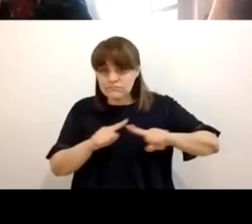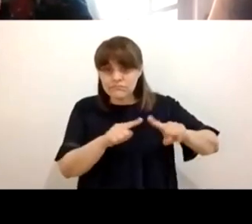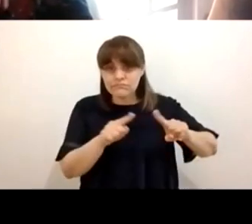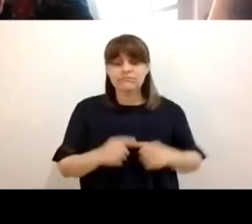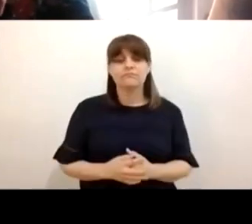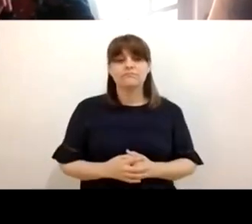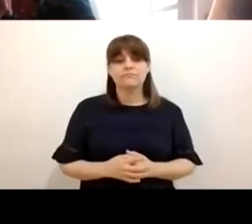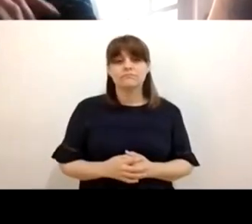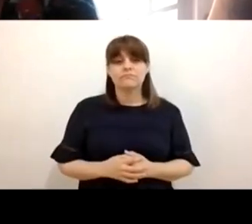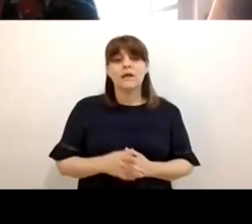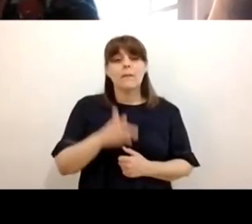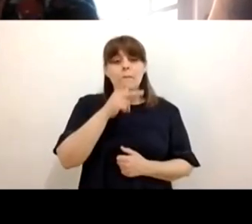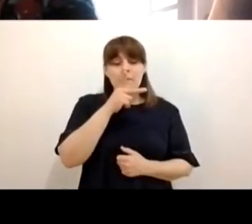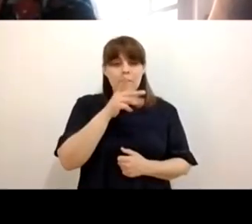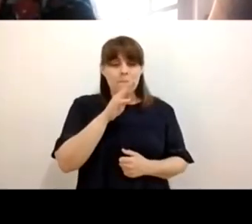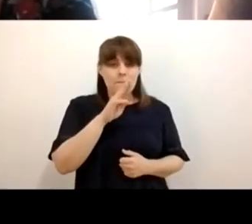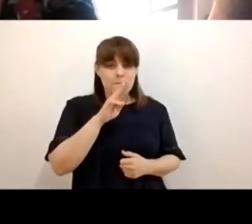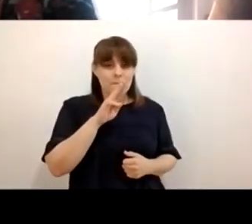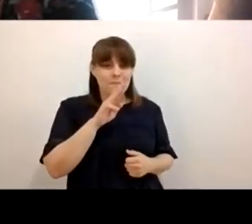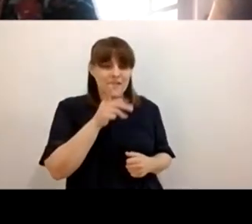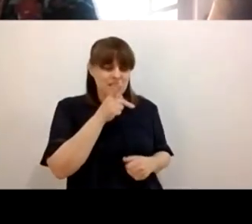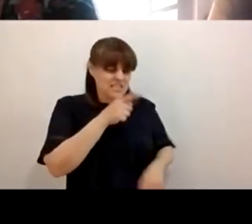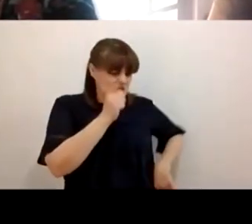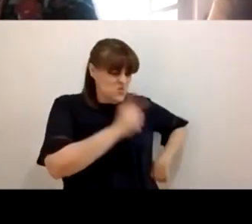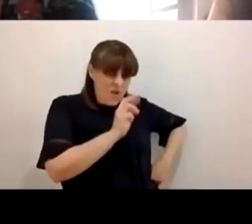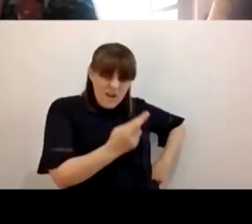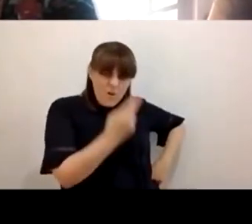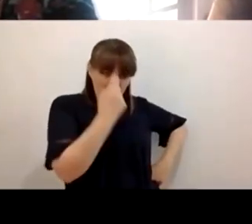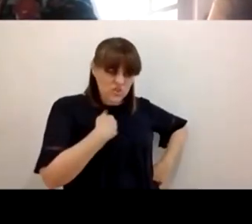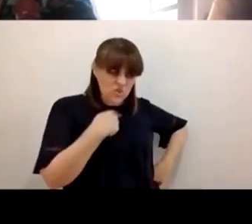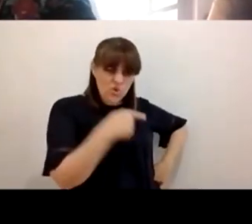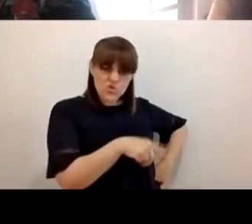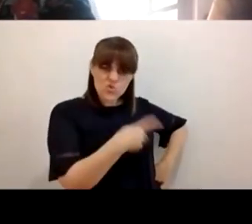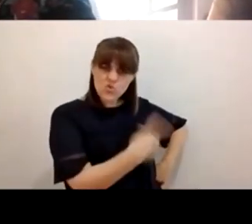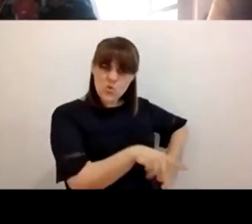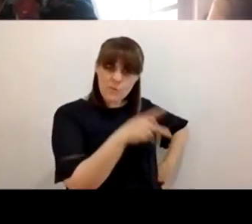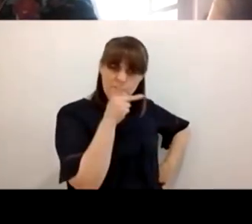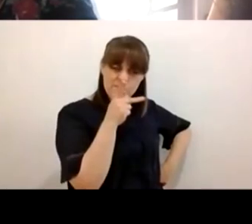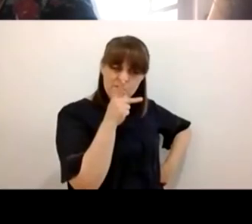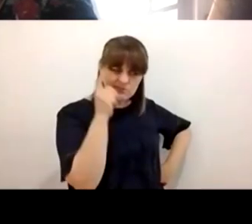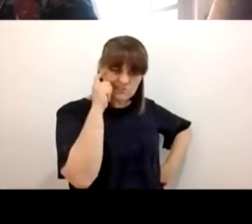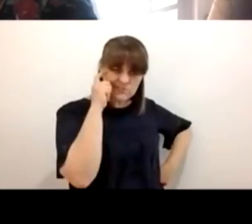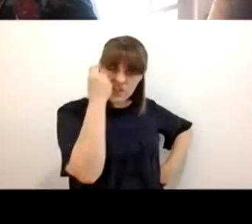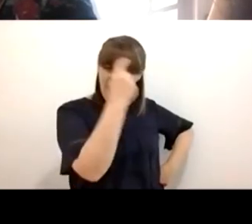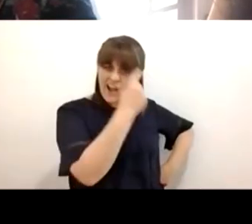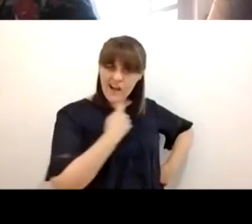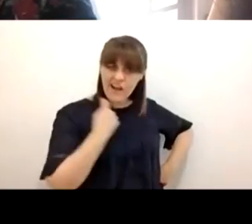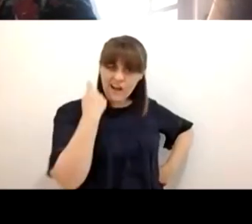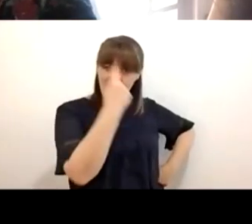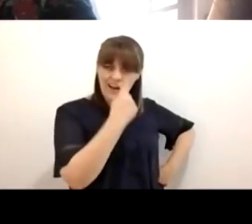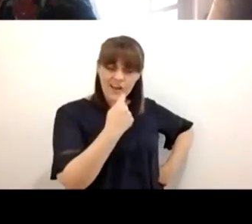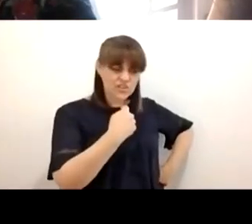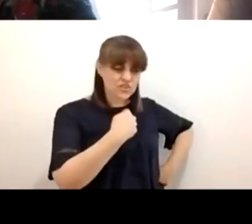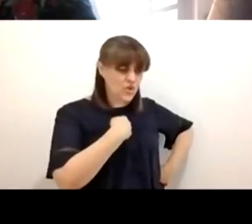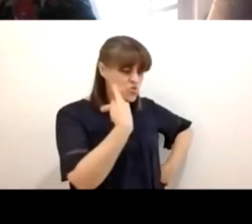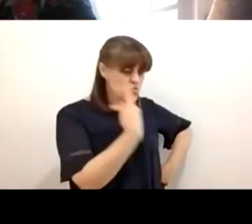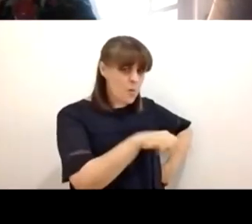no te olvides yo soy tu padre y se lo metía pero con una cara yo soy tu padre y el chiquito